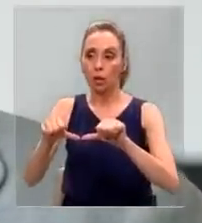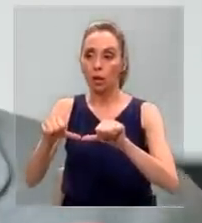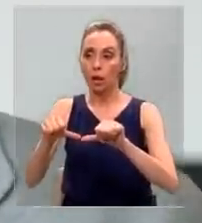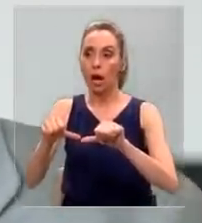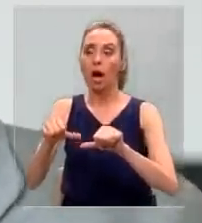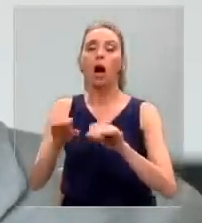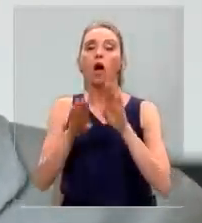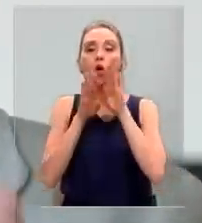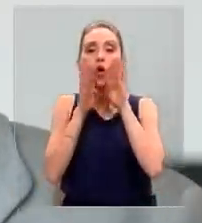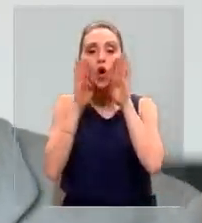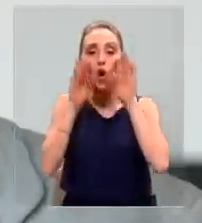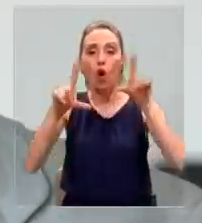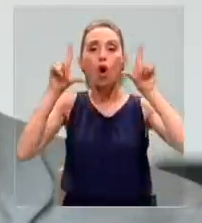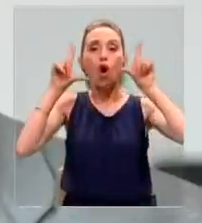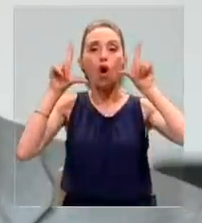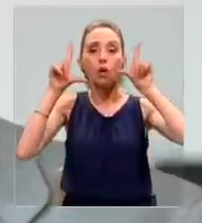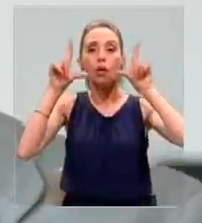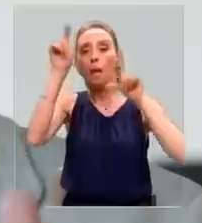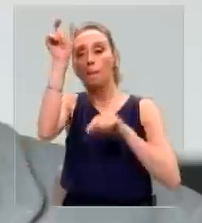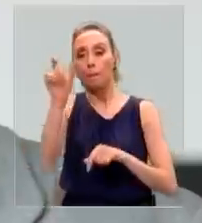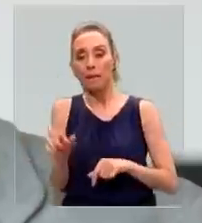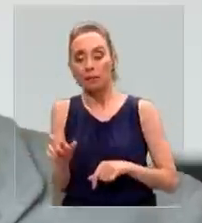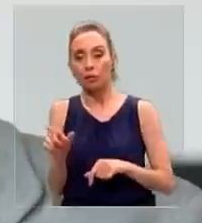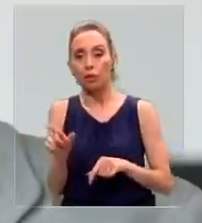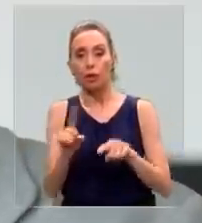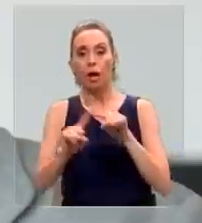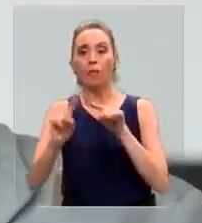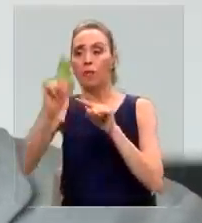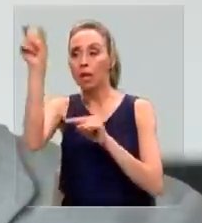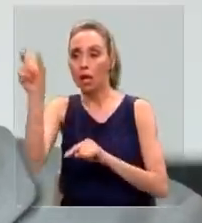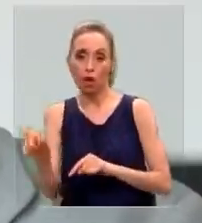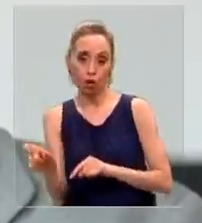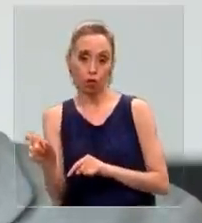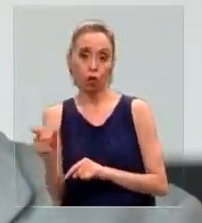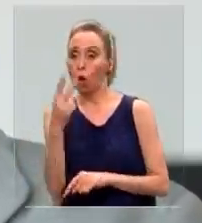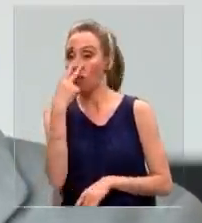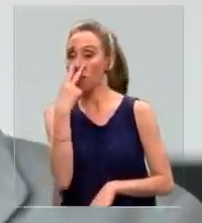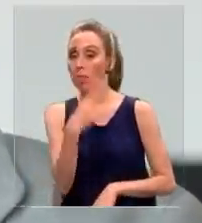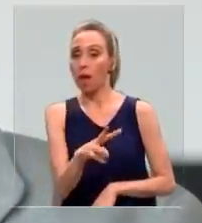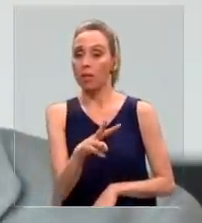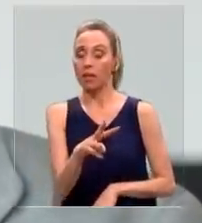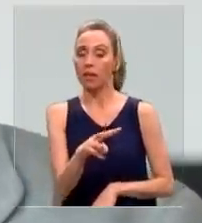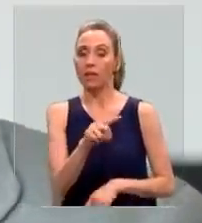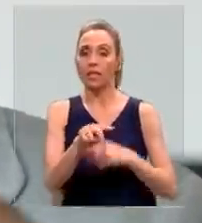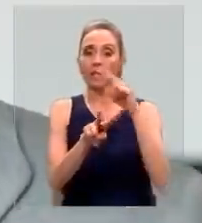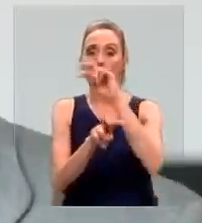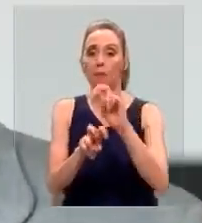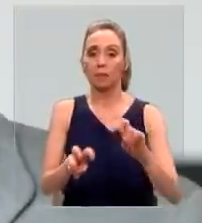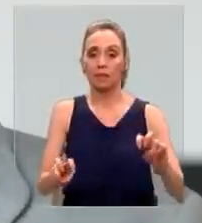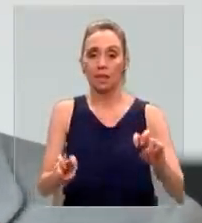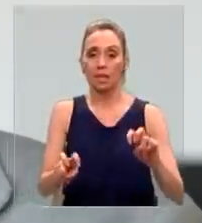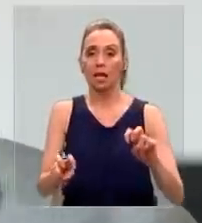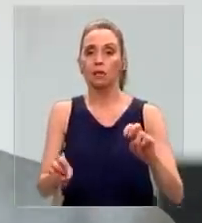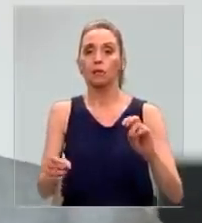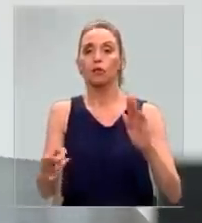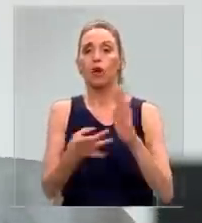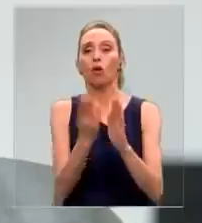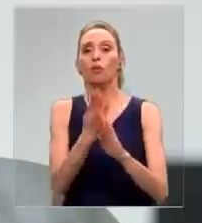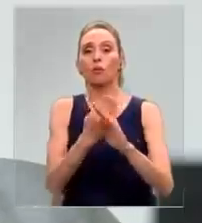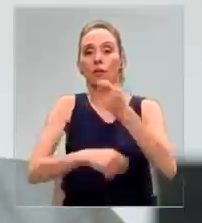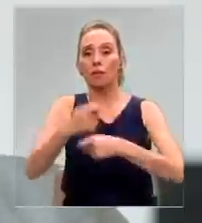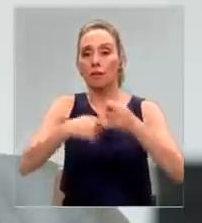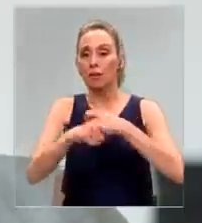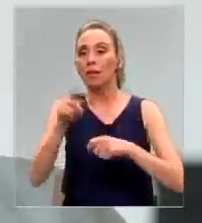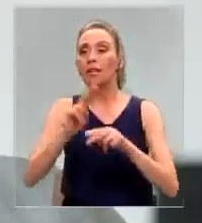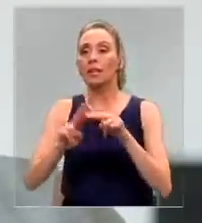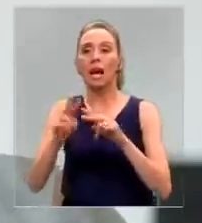la honra o la imagen de una persona, de un tercero, que nada tiene que ver con esta investigación criminal, que es la